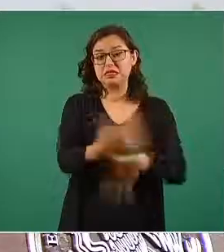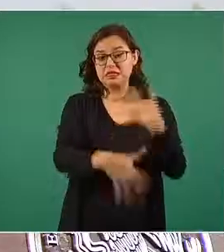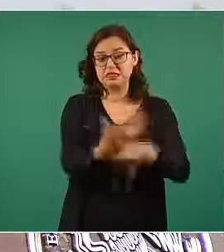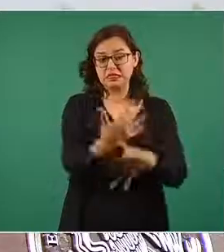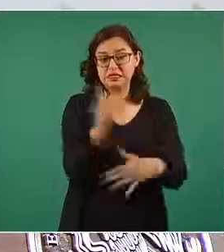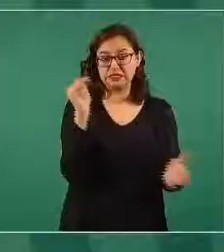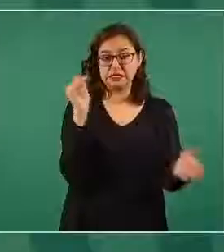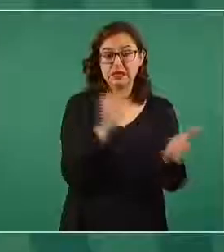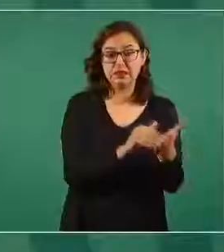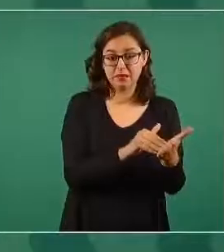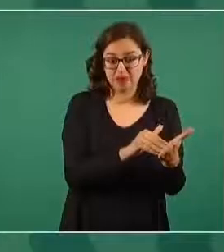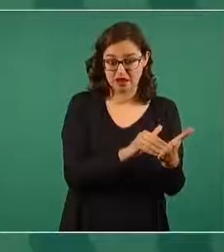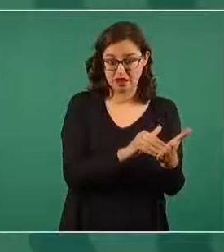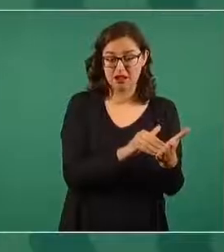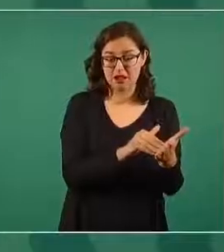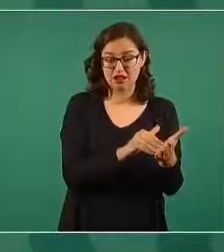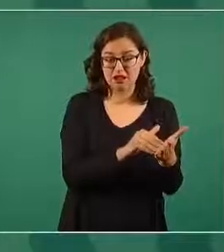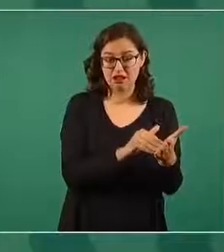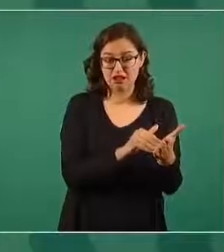más